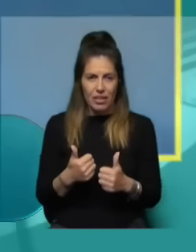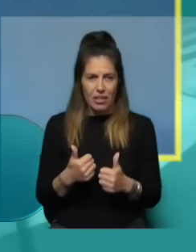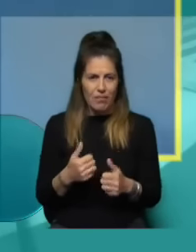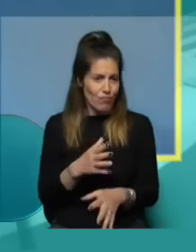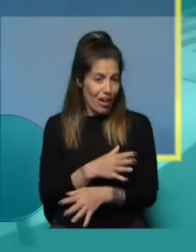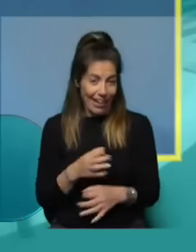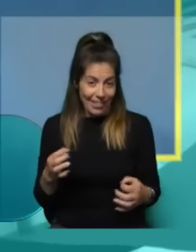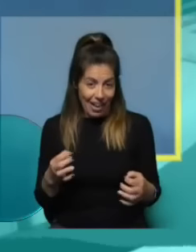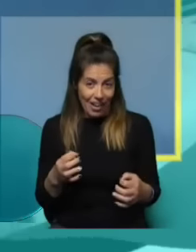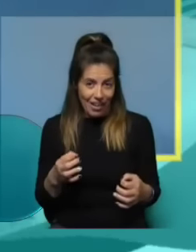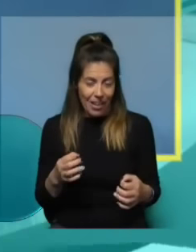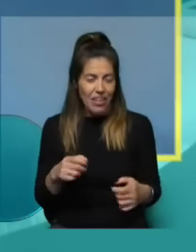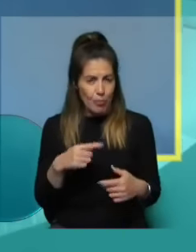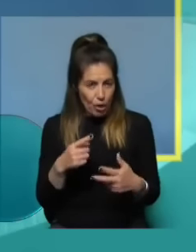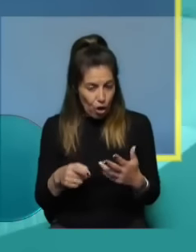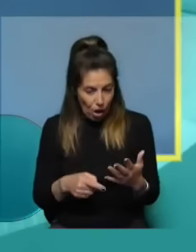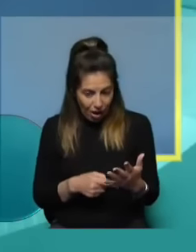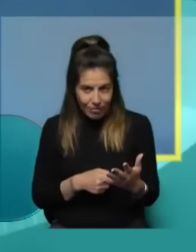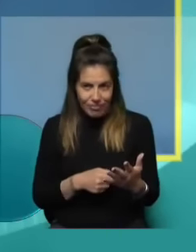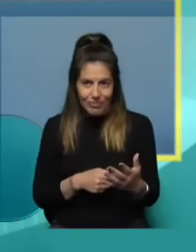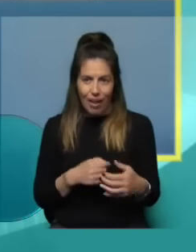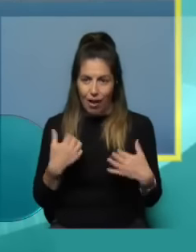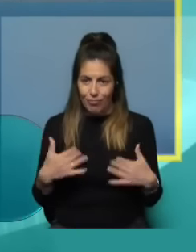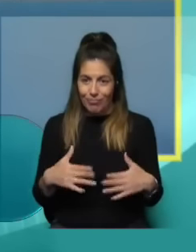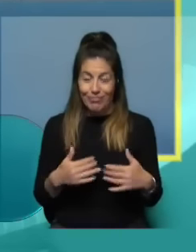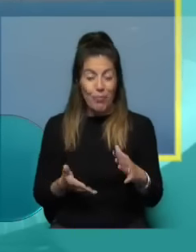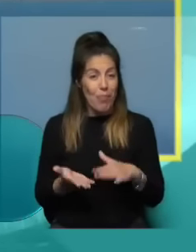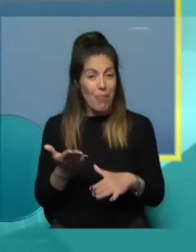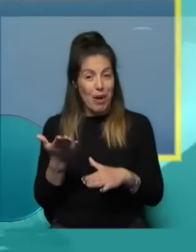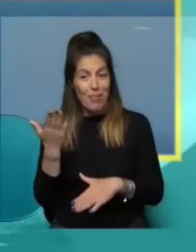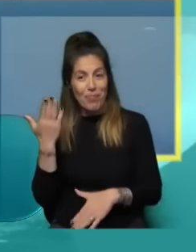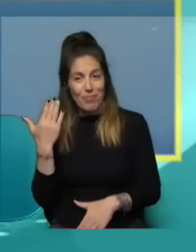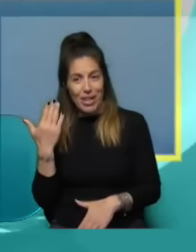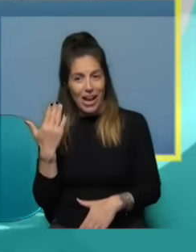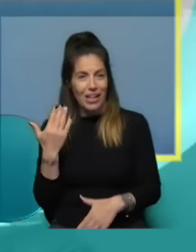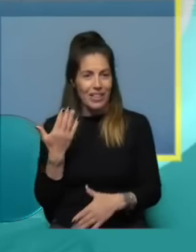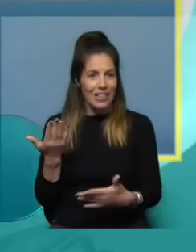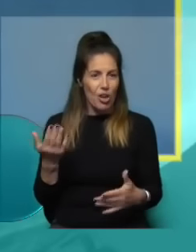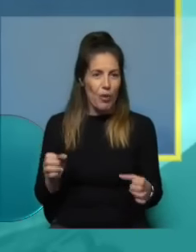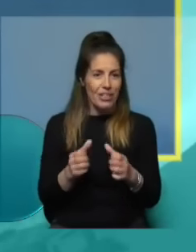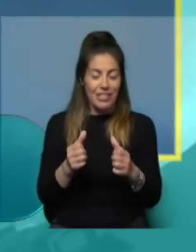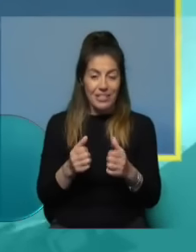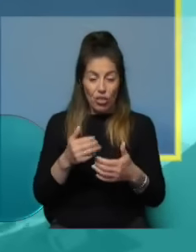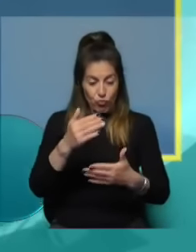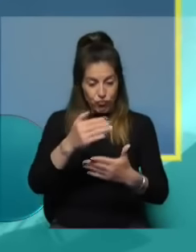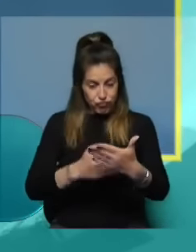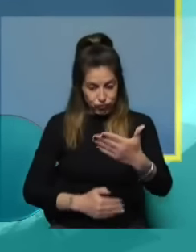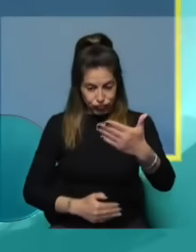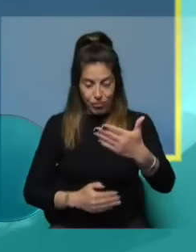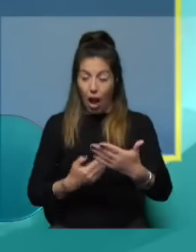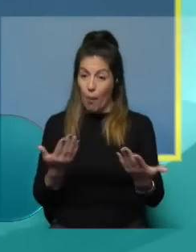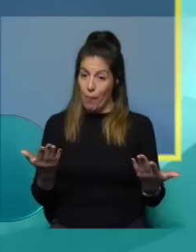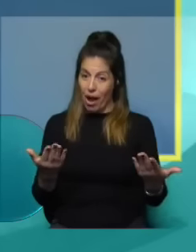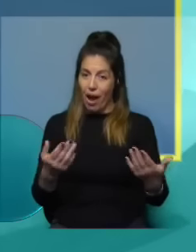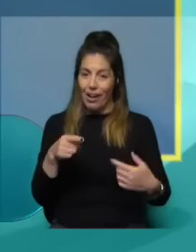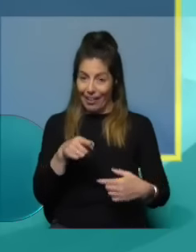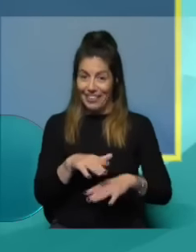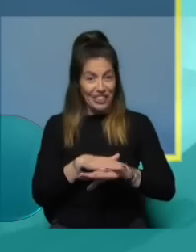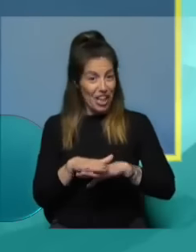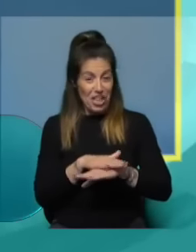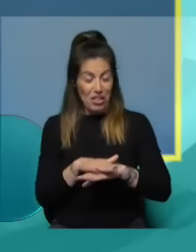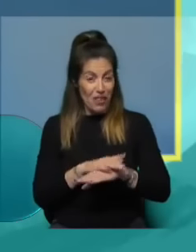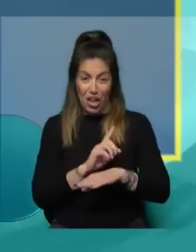genial. Y luego siguieron cayendo y cada vez era como más, como que se iba haciendo más larga la lista y decíamos como, bueno, está a este nivel, ni